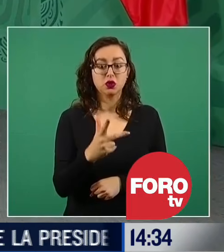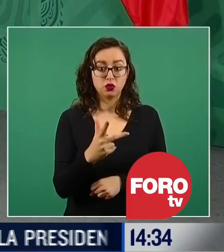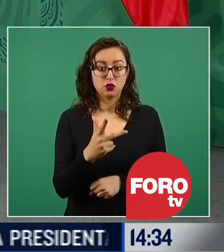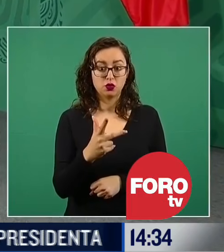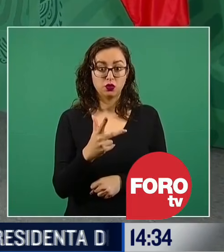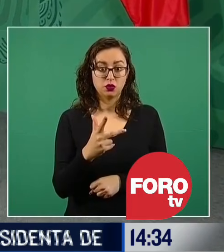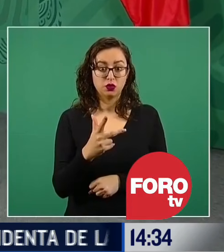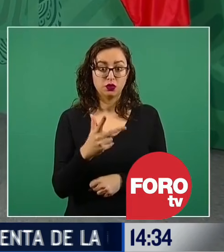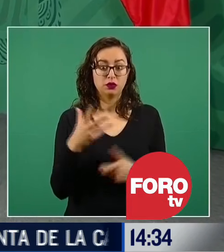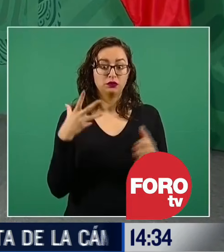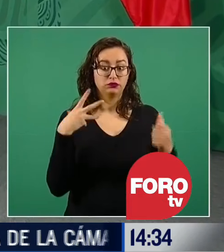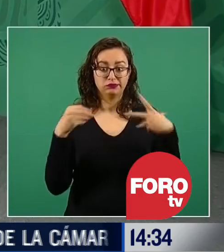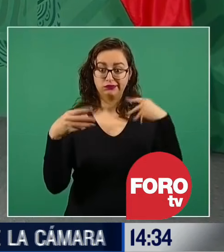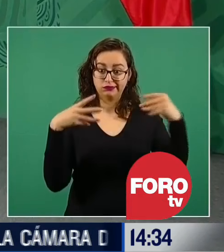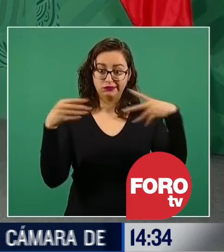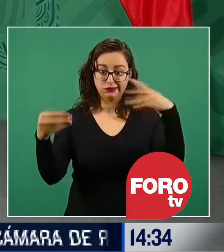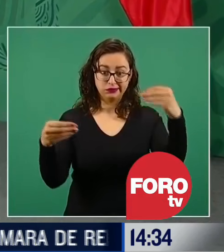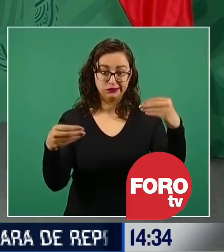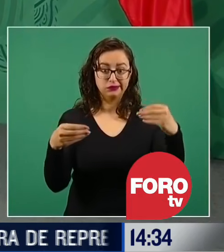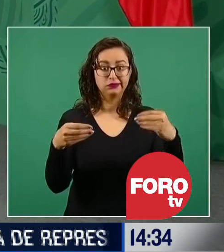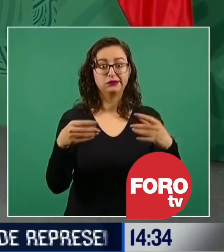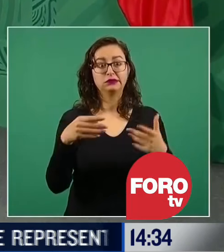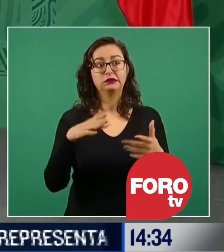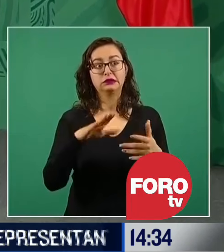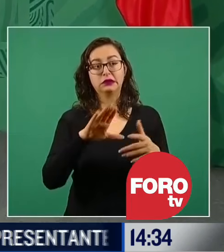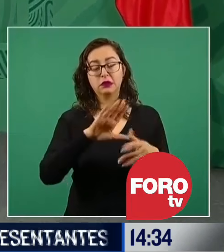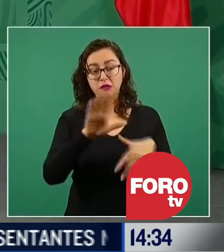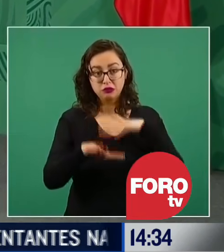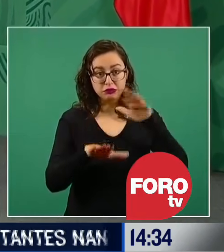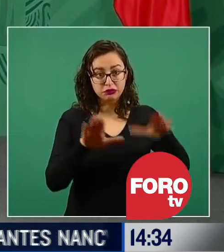contagios y de fallecimientos en Estados Unidos.